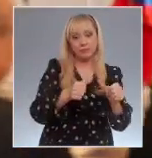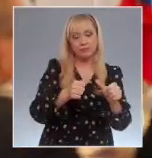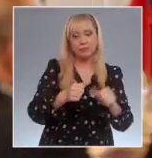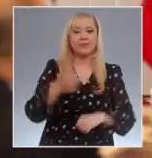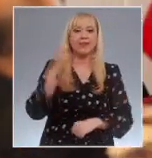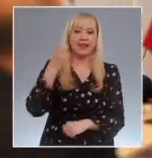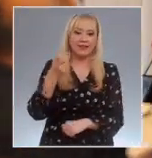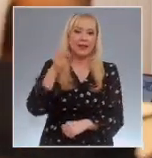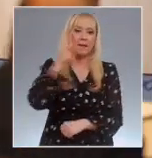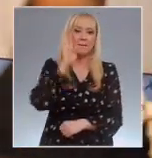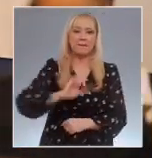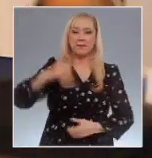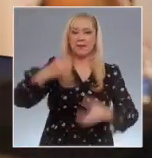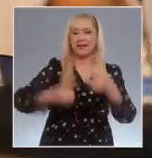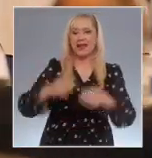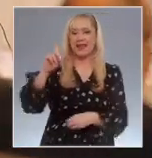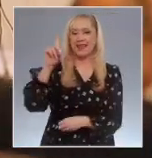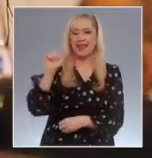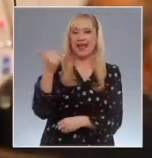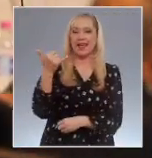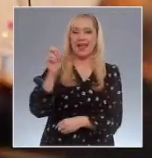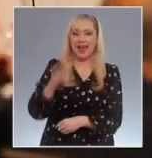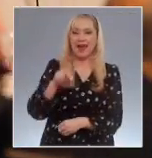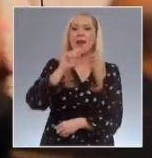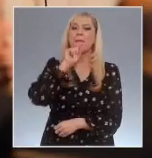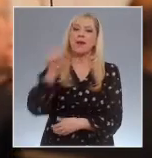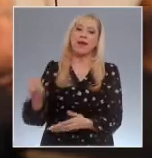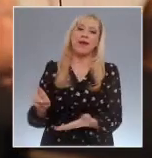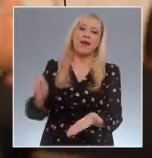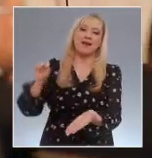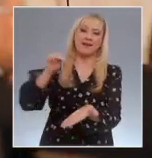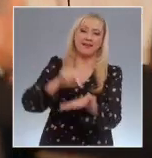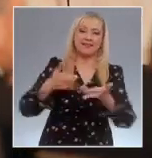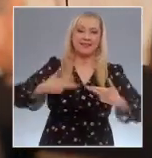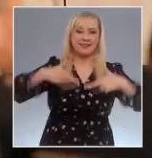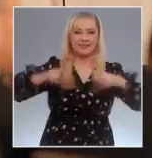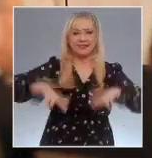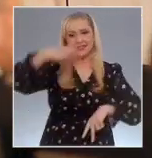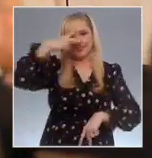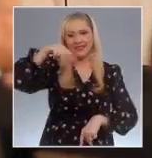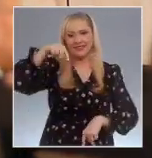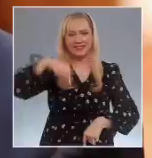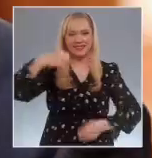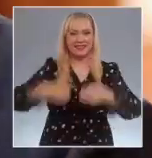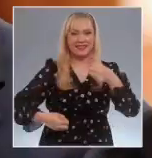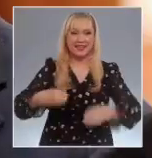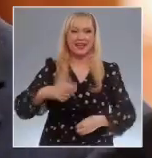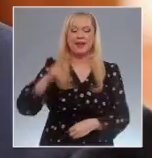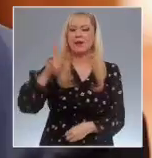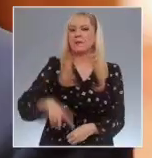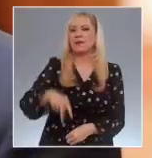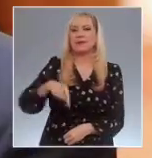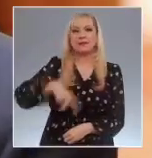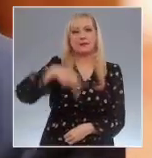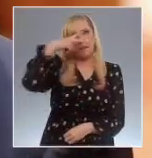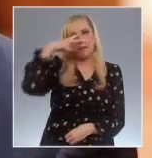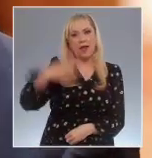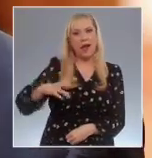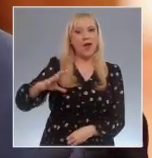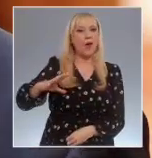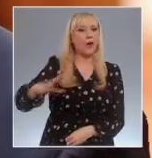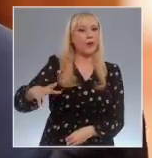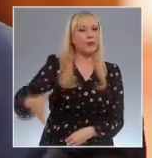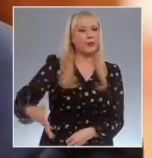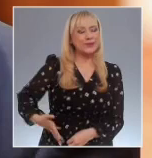la presidencia de la Suprema Corte Mexicana. Y eso es un orgullo para México, y hoy podemos ver que, dada